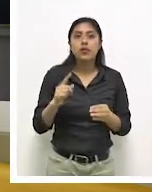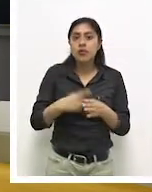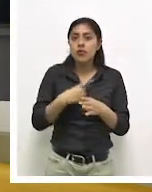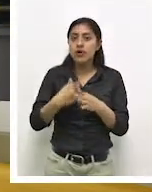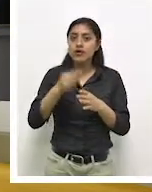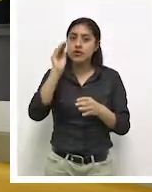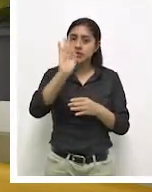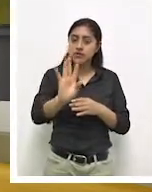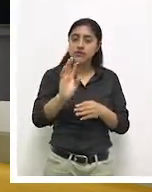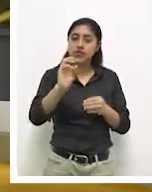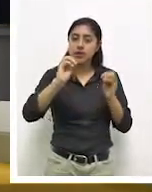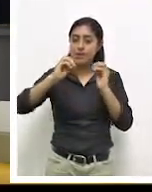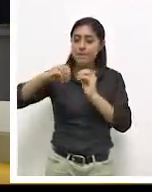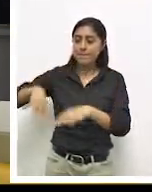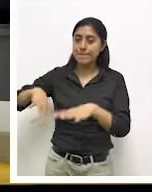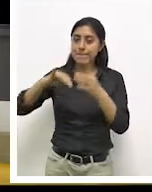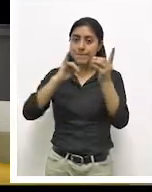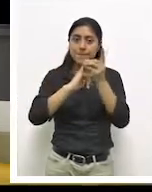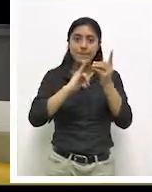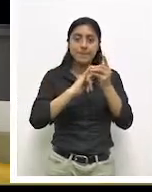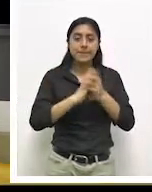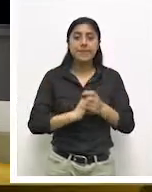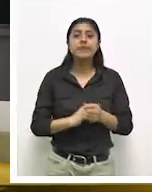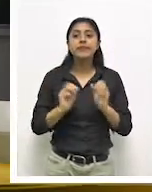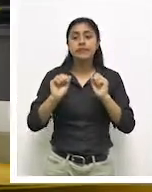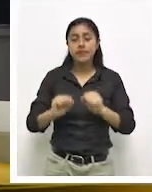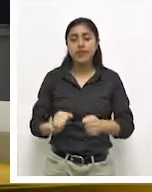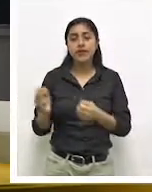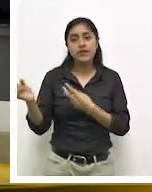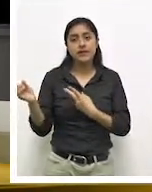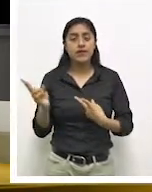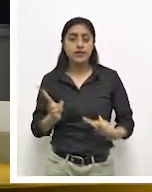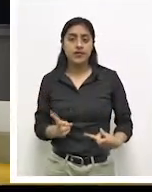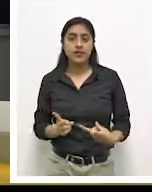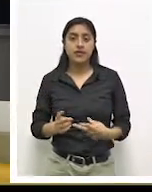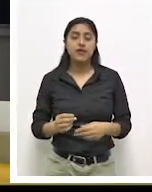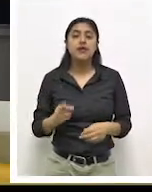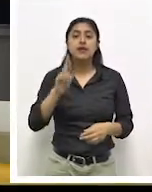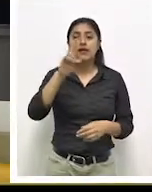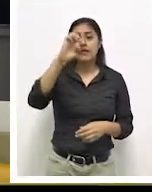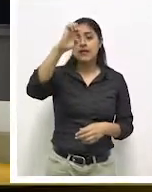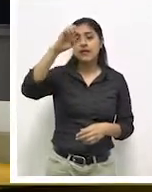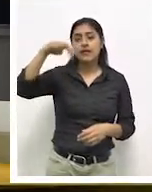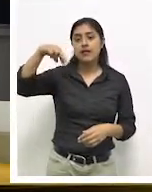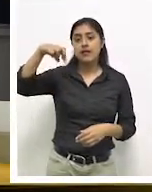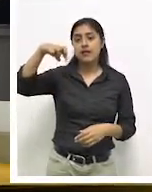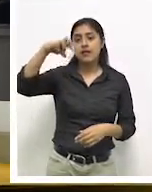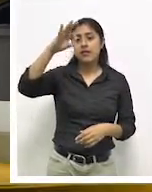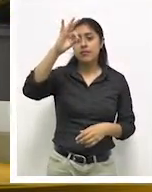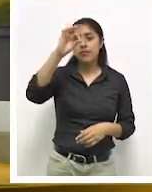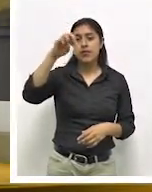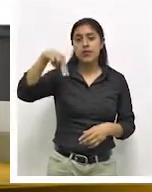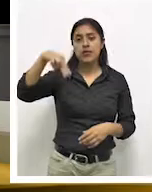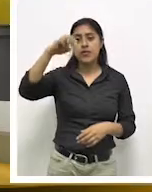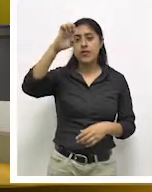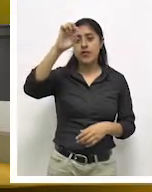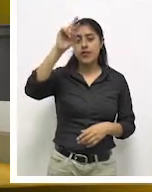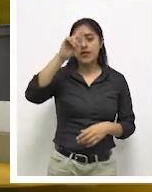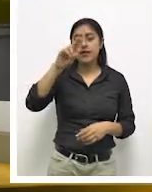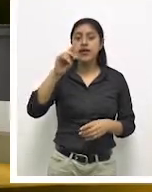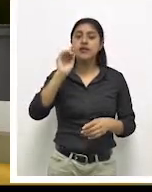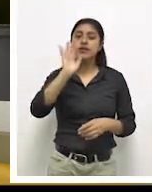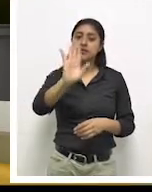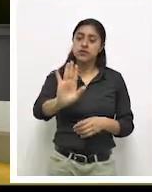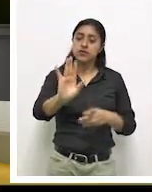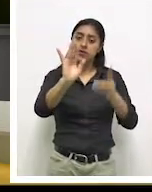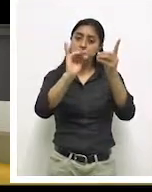será prioridad y es por eso que RENAP pone a disposición de los ciudadanos tres modalidades para que puedan elegir la opción que les convenga